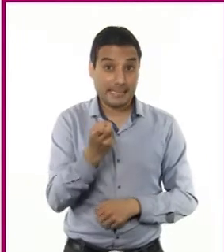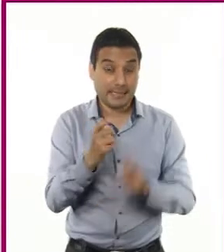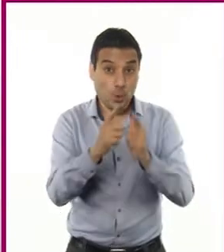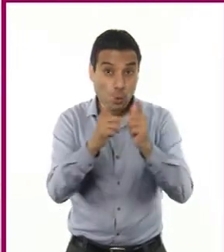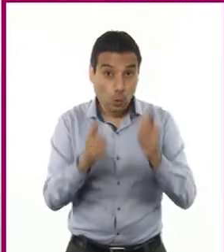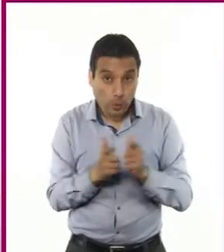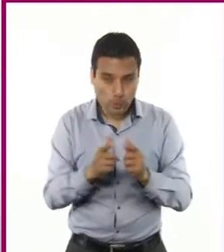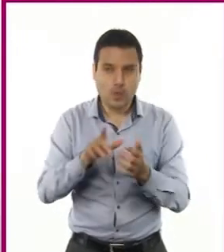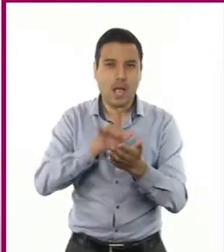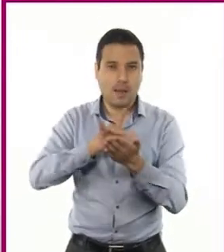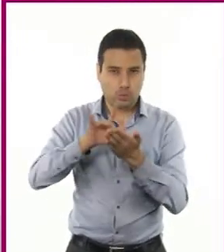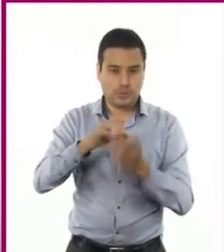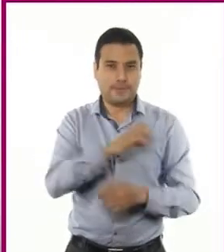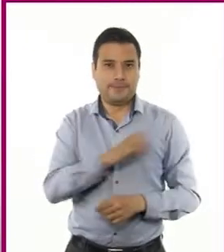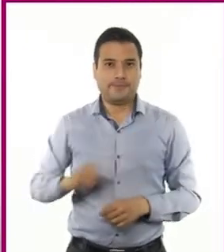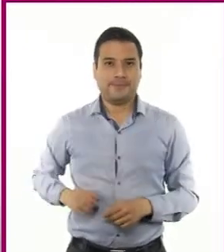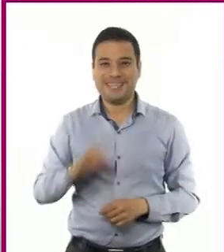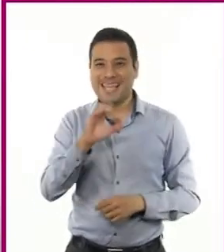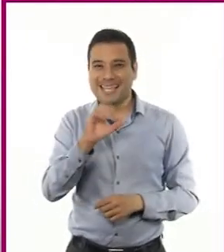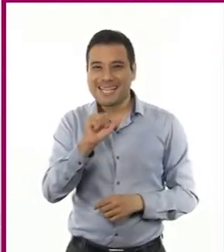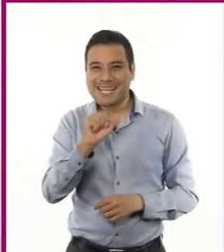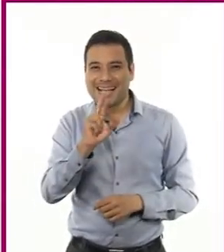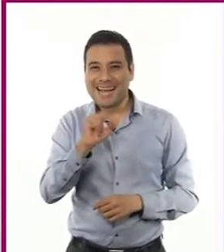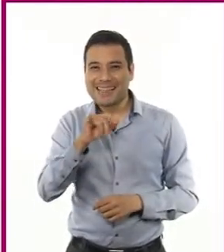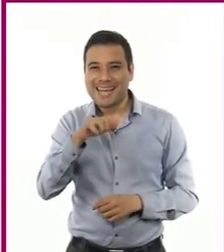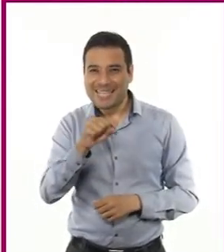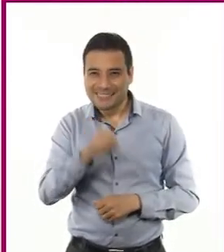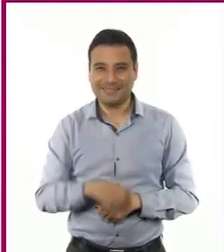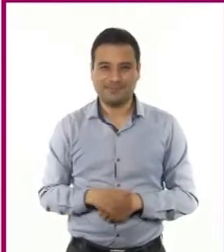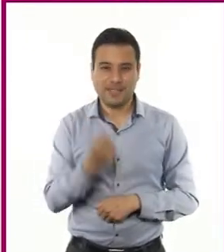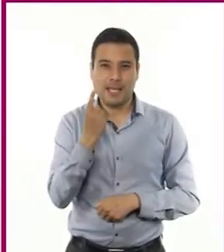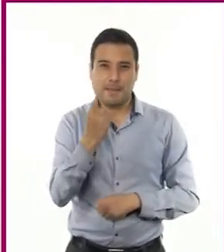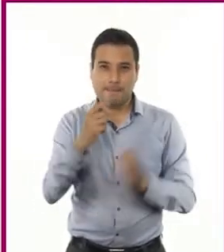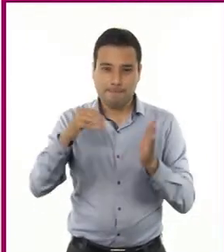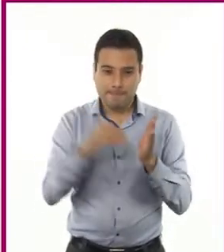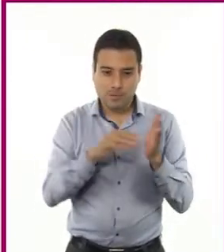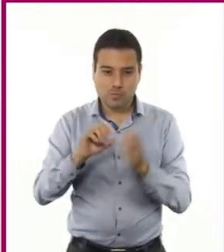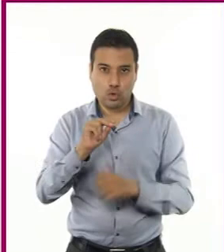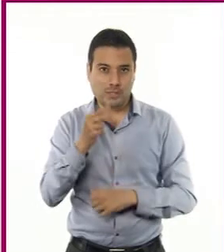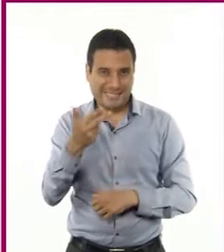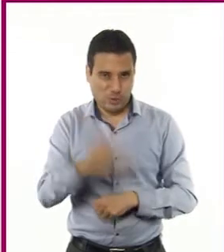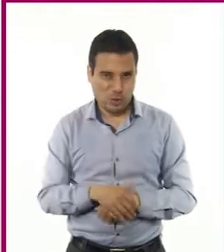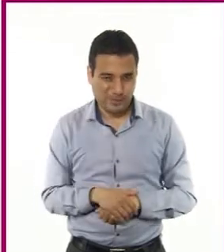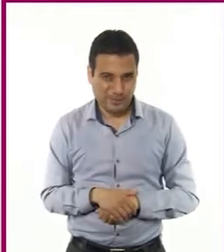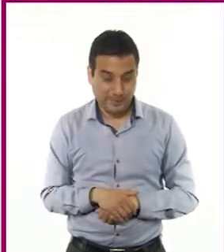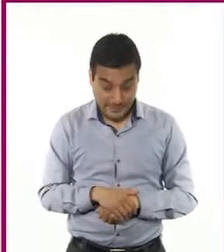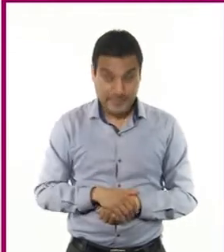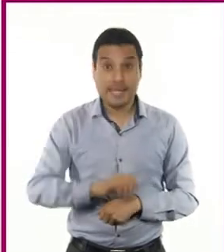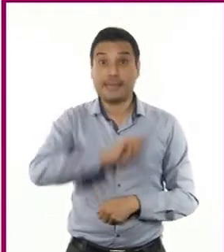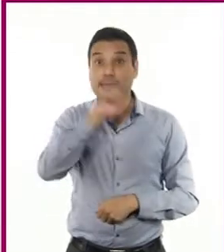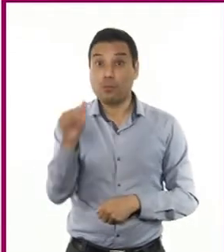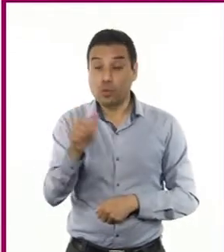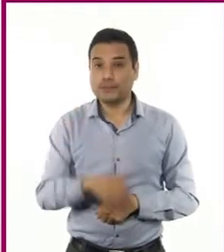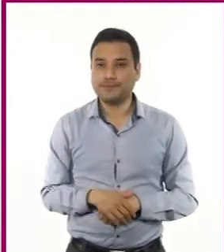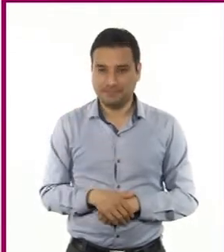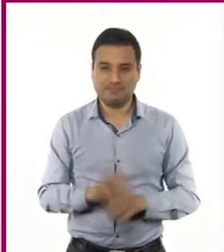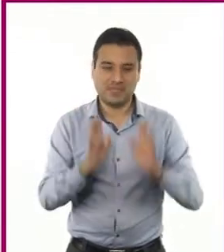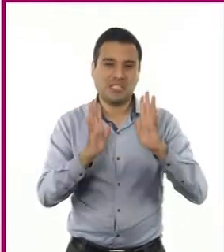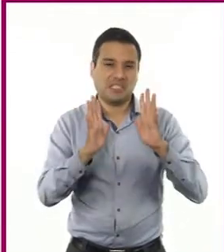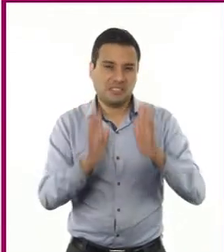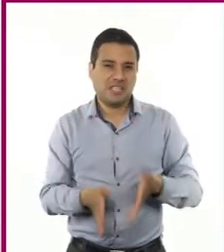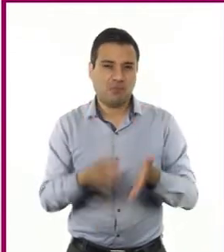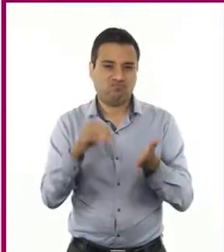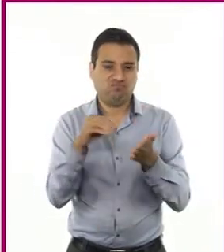candidatura a la presidencia de Cuauhtémoc Cárdenas Solórzano en 1988, y posteriormente se dio su registro